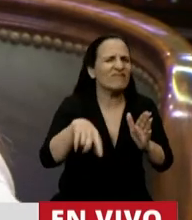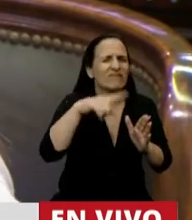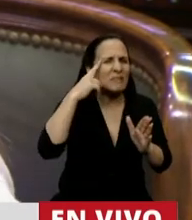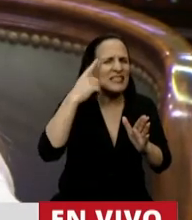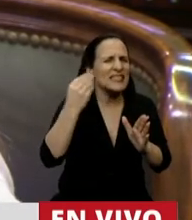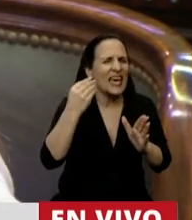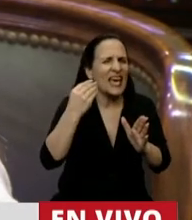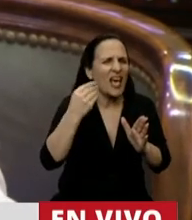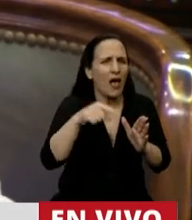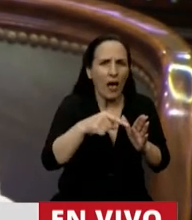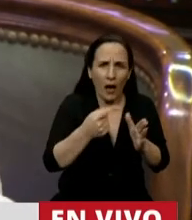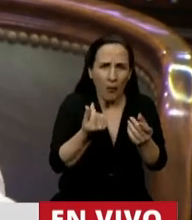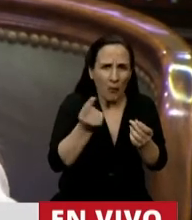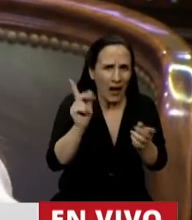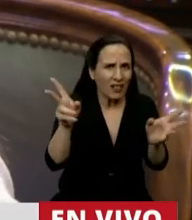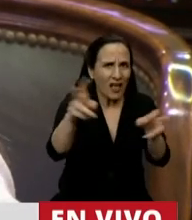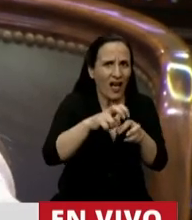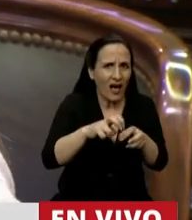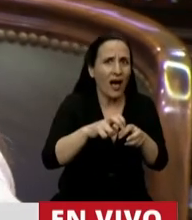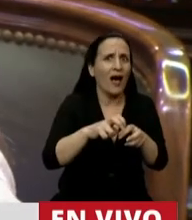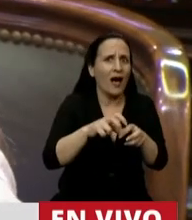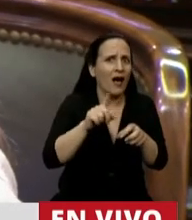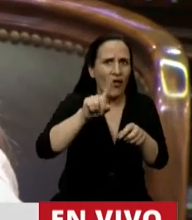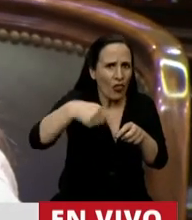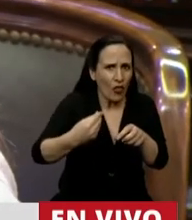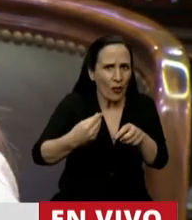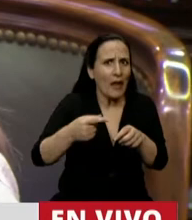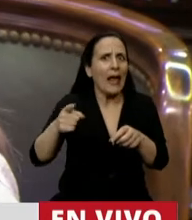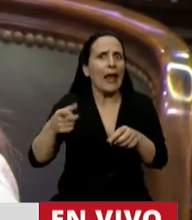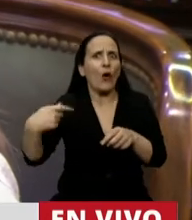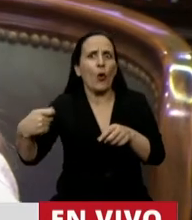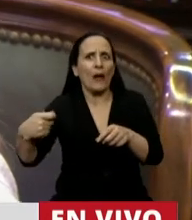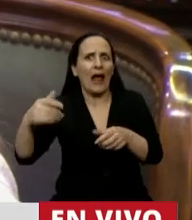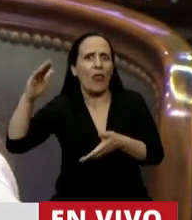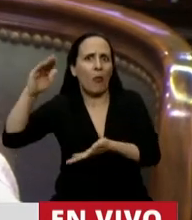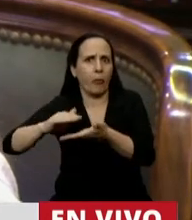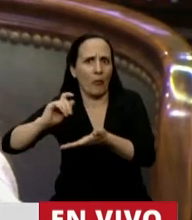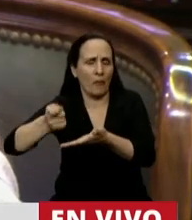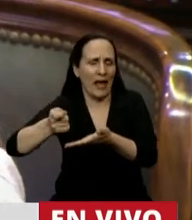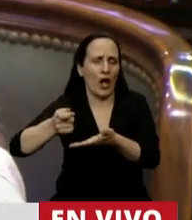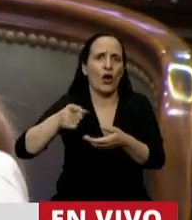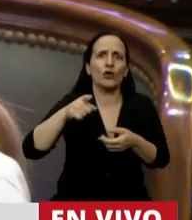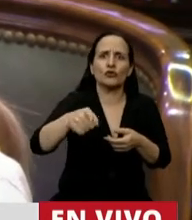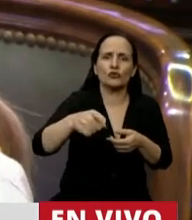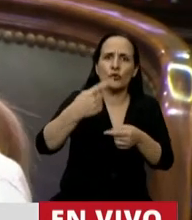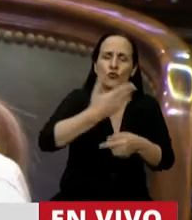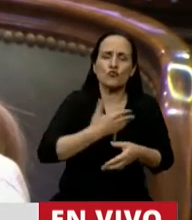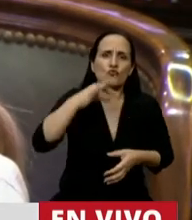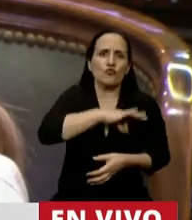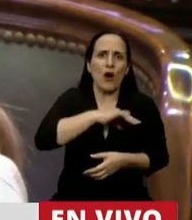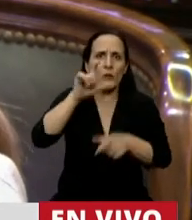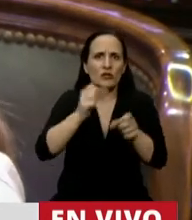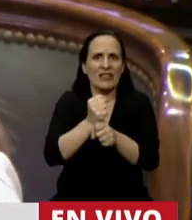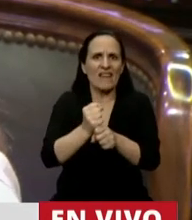que se financian reduciendo los ingresos a los jubilados y congelando los sueldos al sector público. Para quienes entendemos